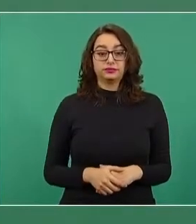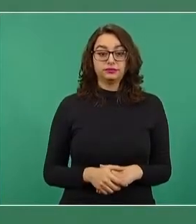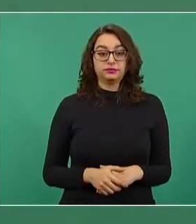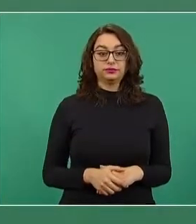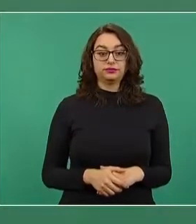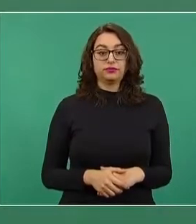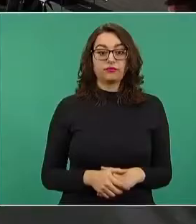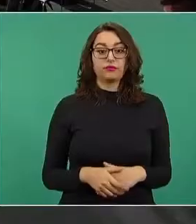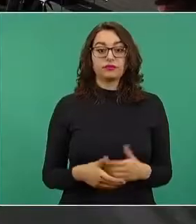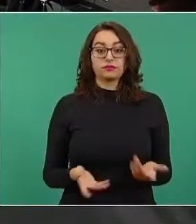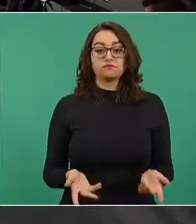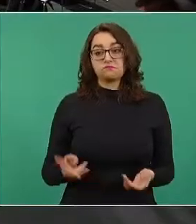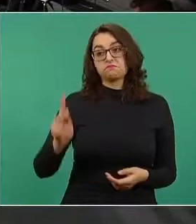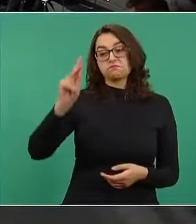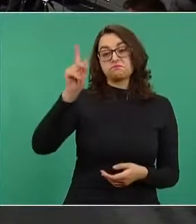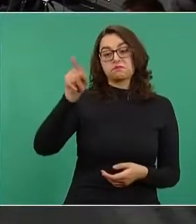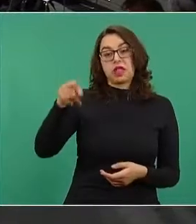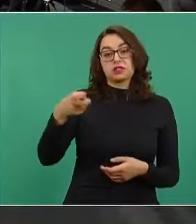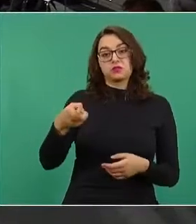de Perú.